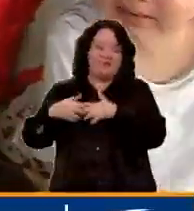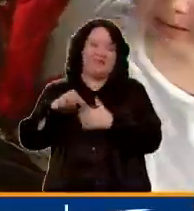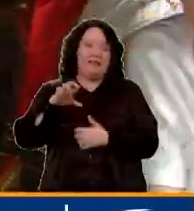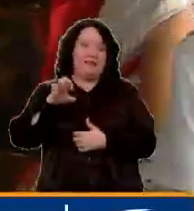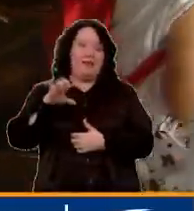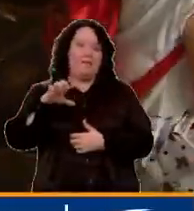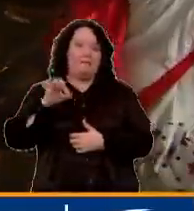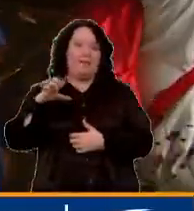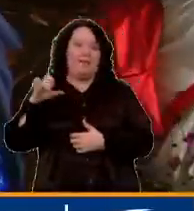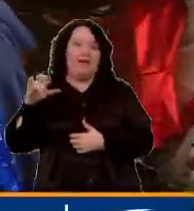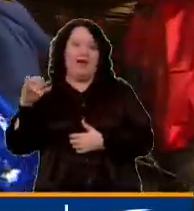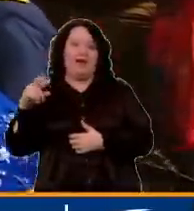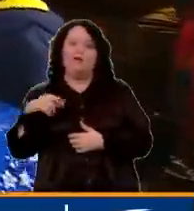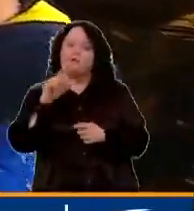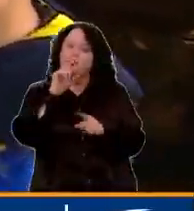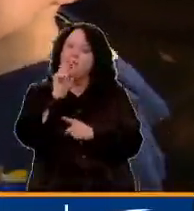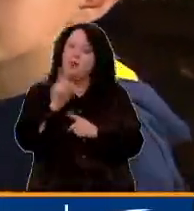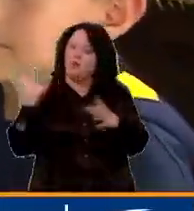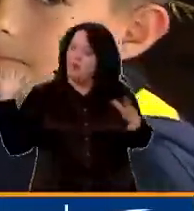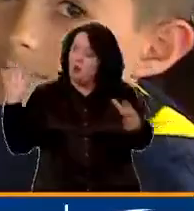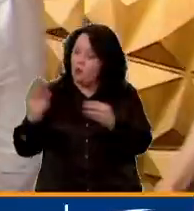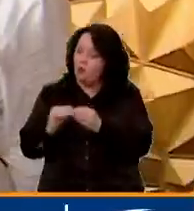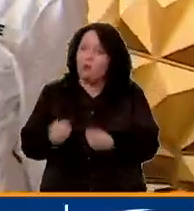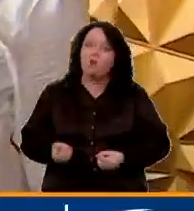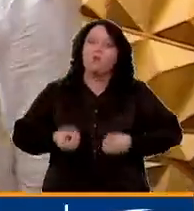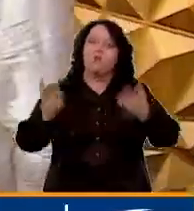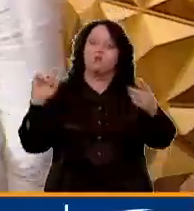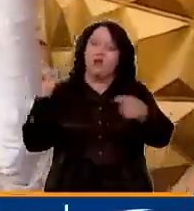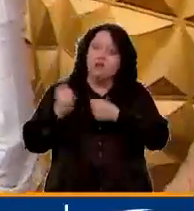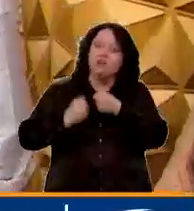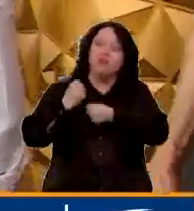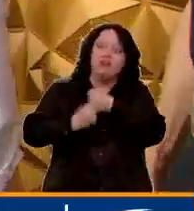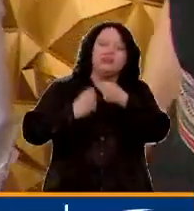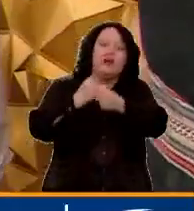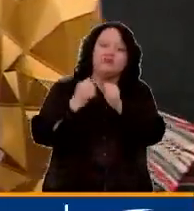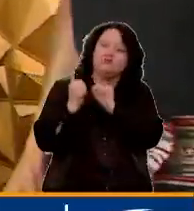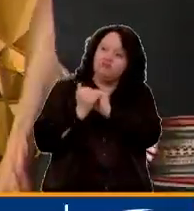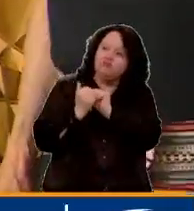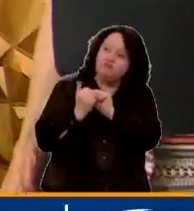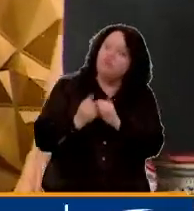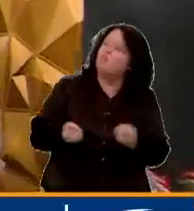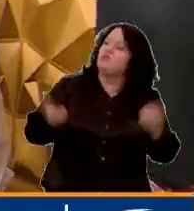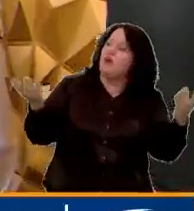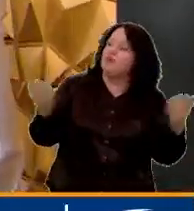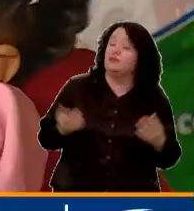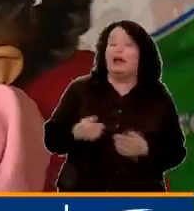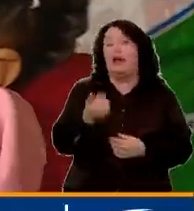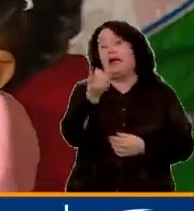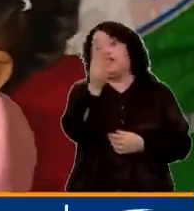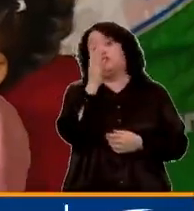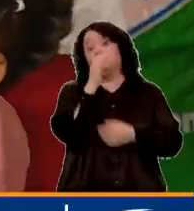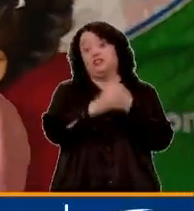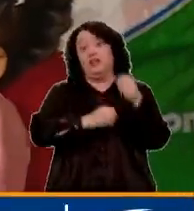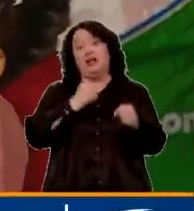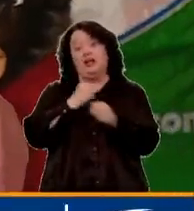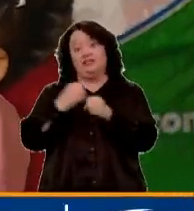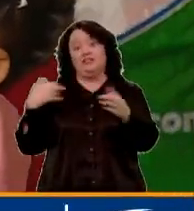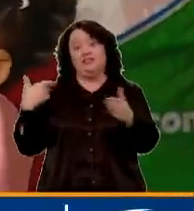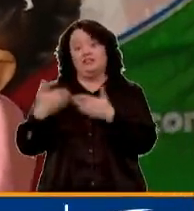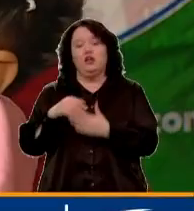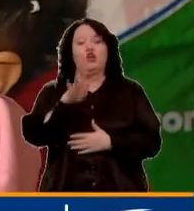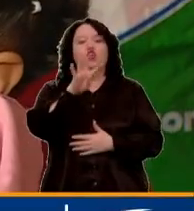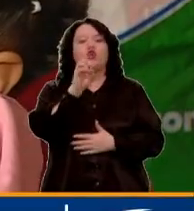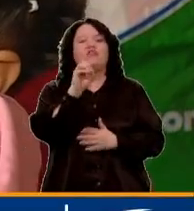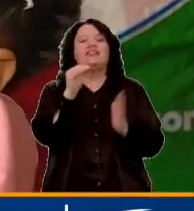¿cuántos regalos a la fecha y cuántos años llevamos ya trabajando juntas? Llevamos 14 años, llevamos